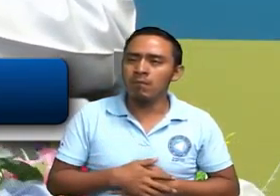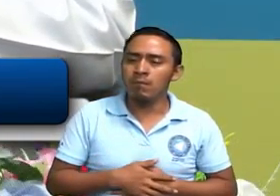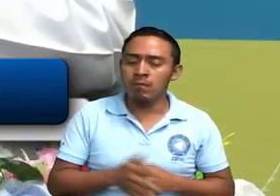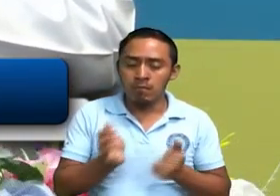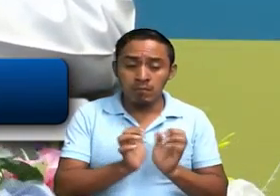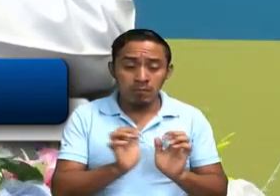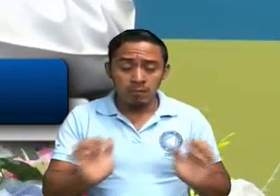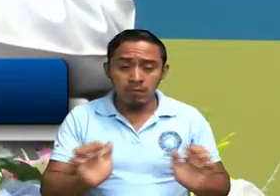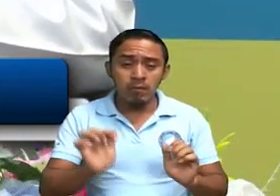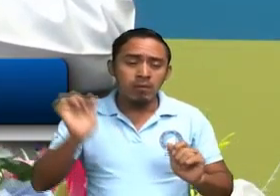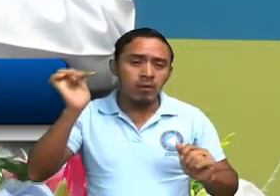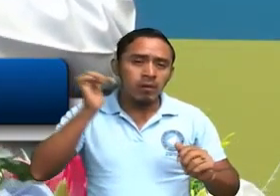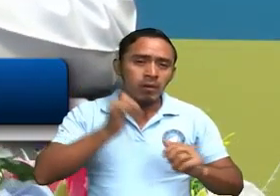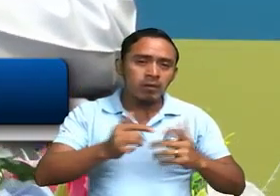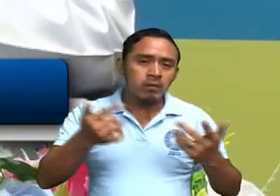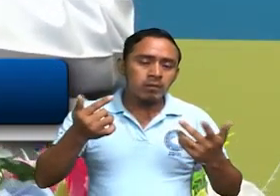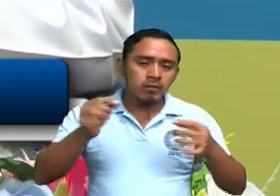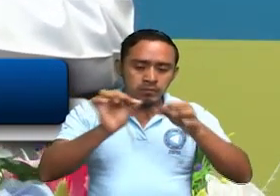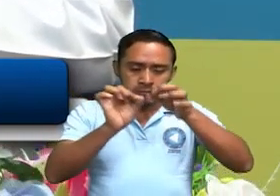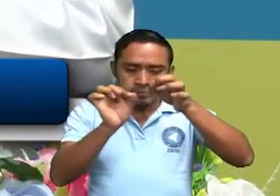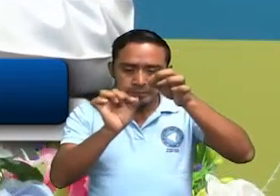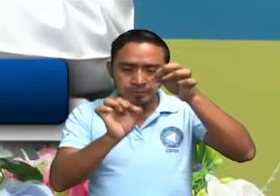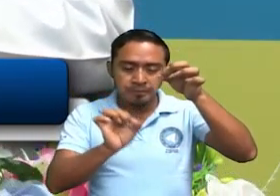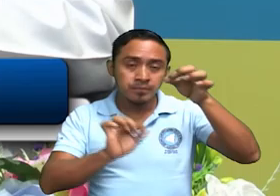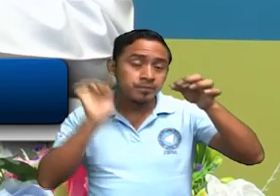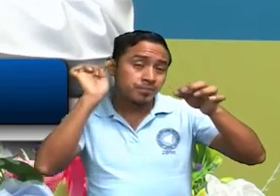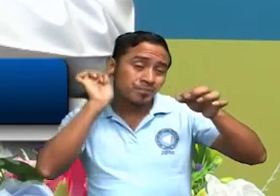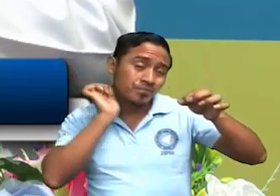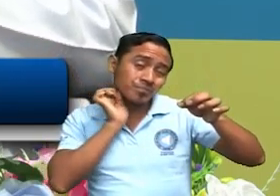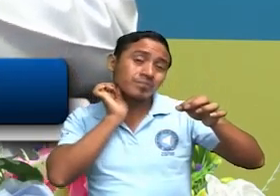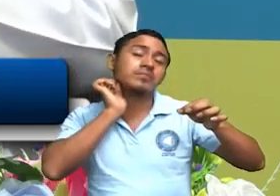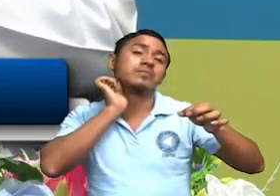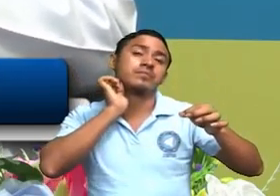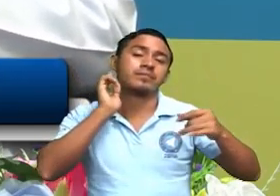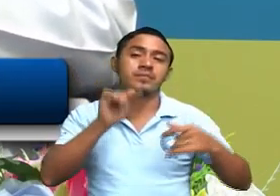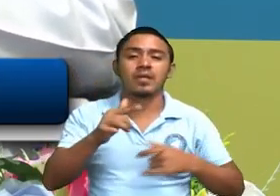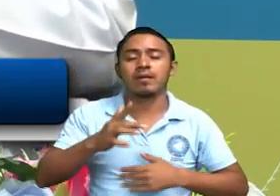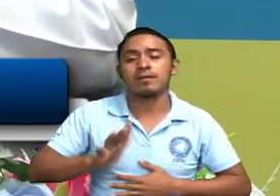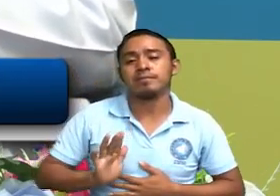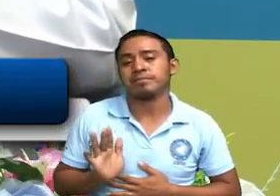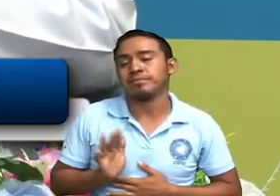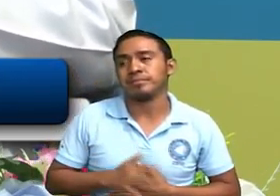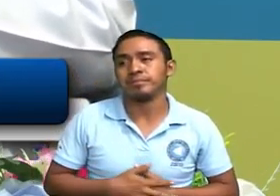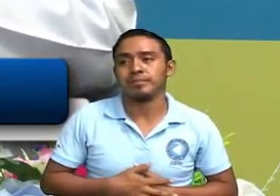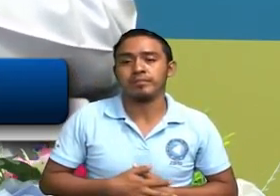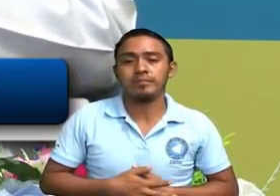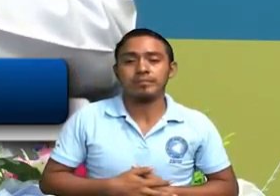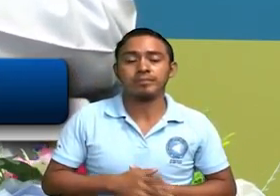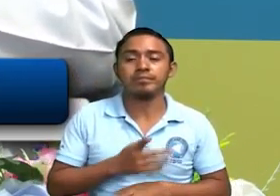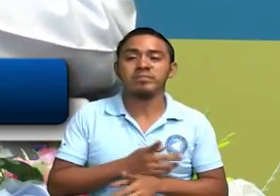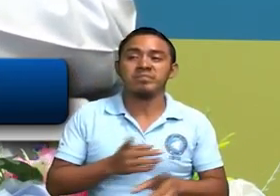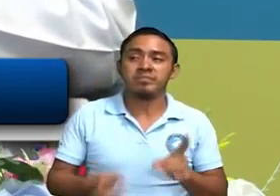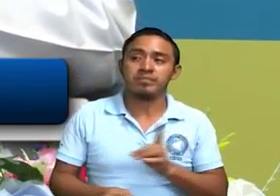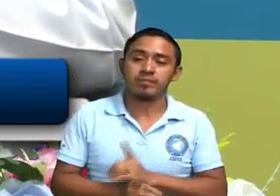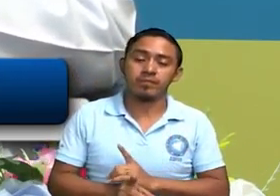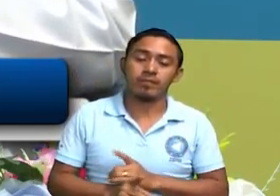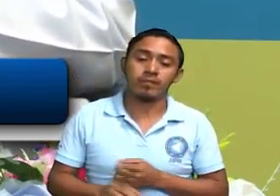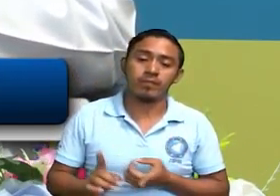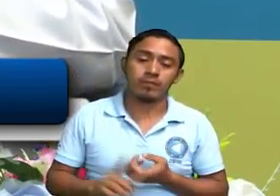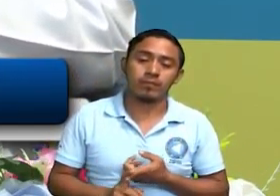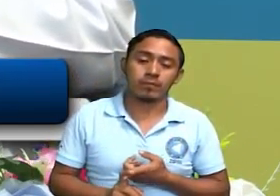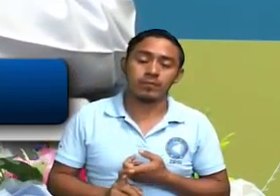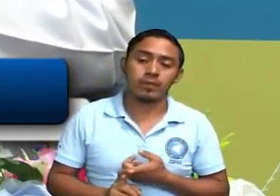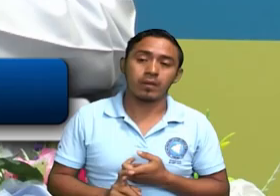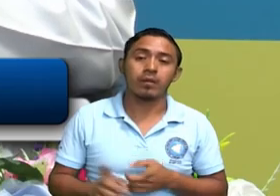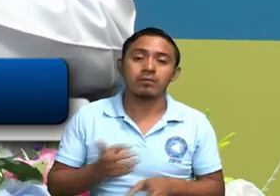el niño tiene una afectación de su nervio. Entonces, ya en este caso, ya tiene que utilizar, por ejemplo, en